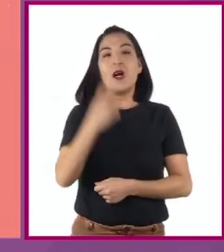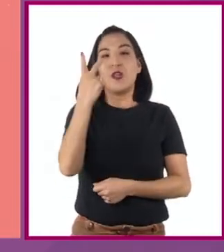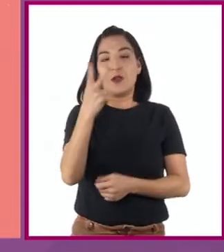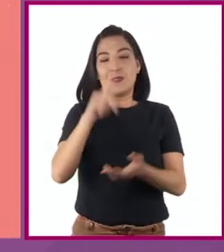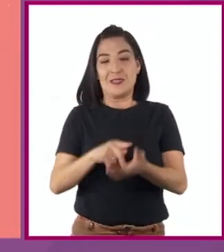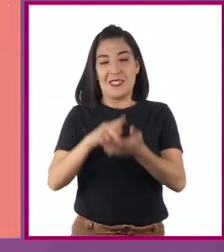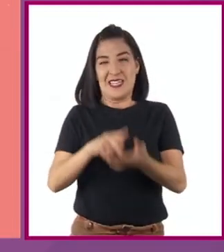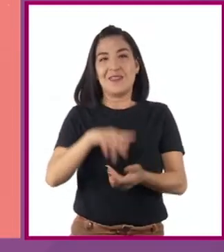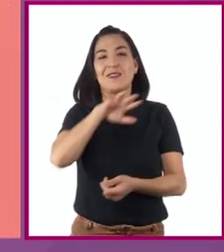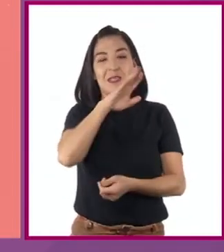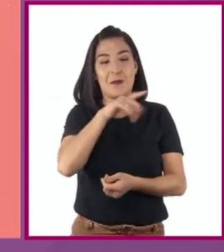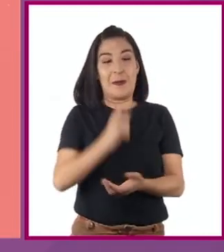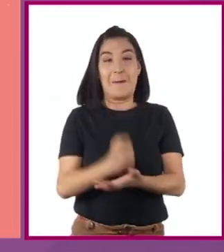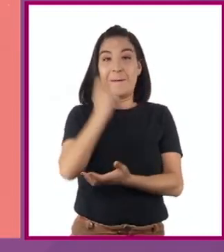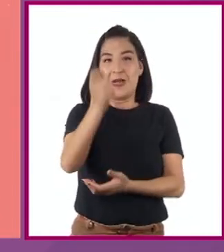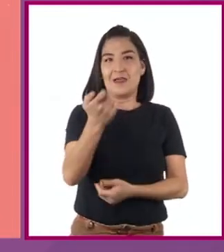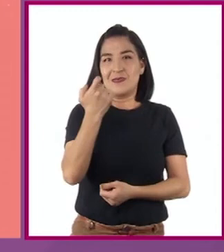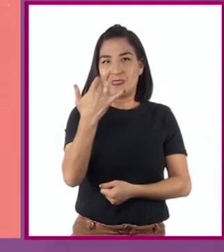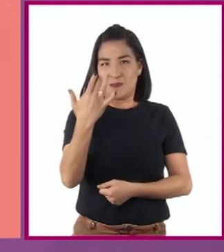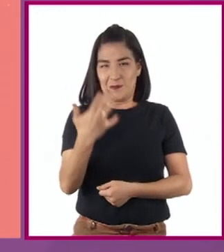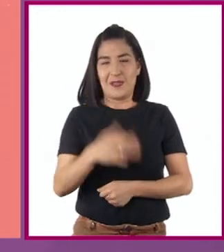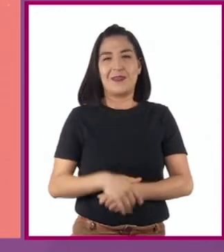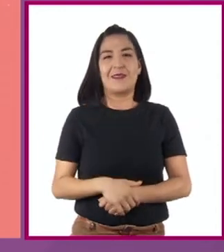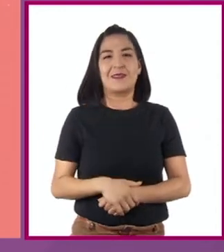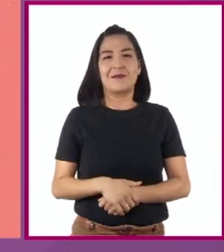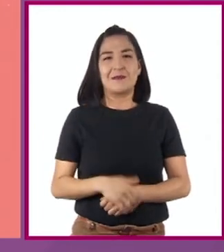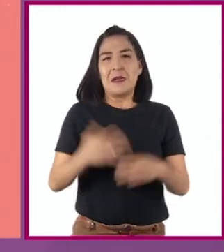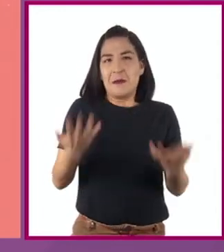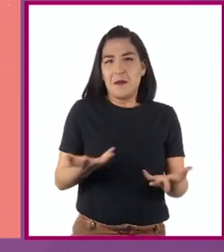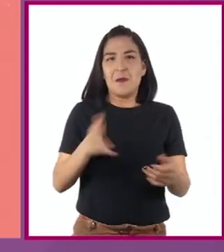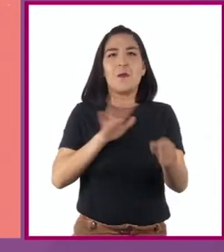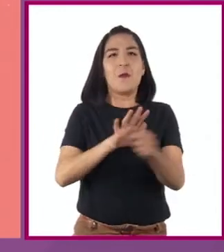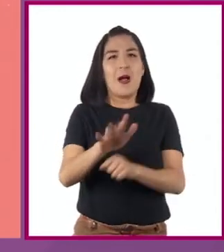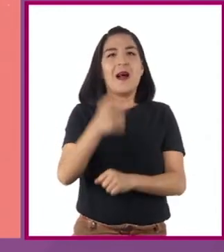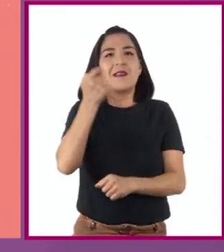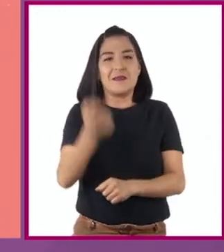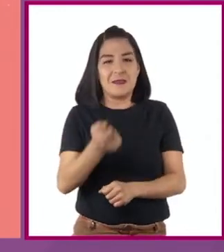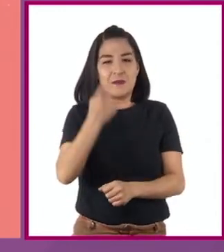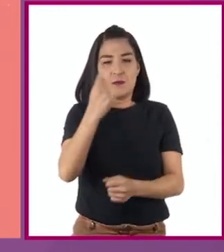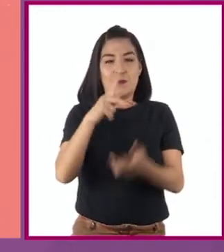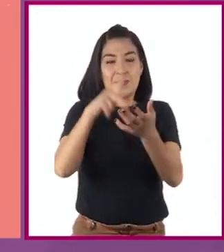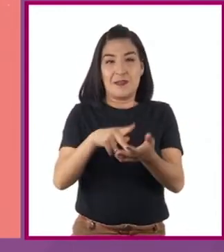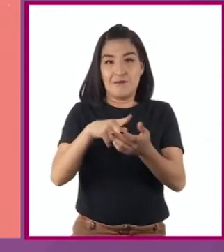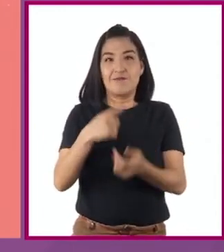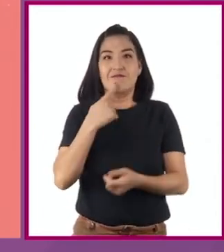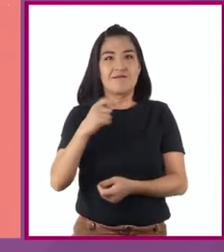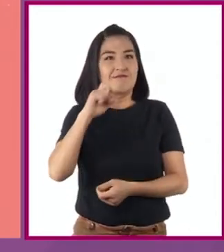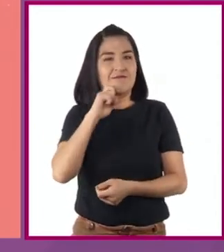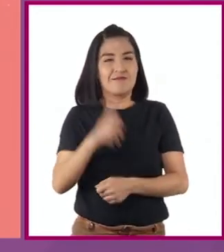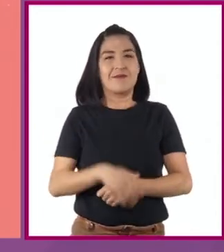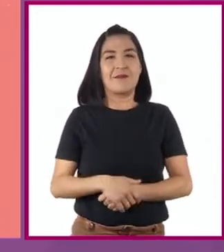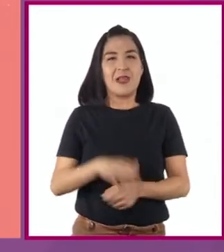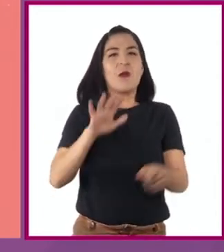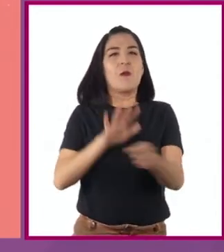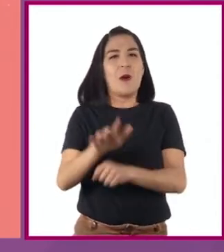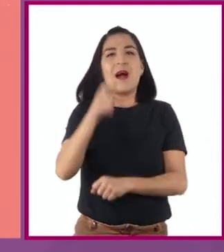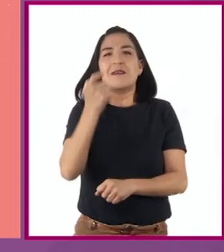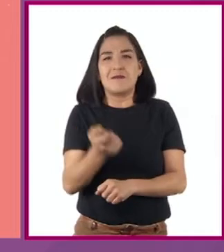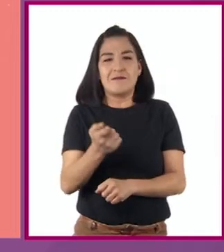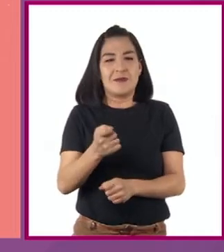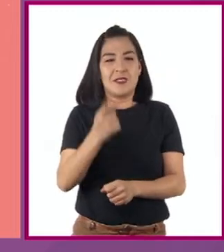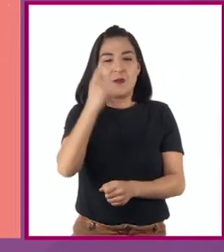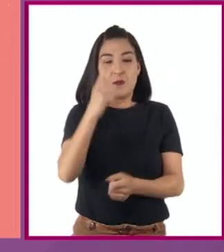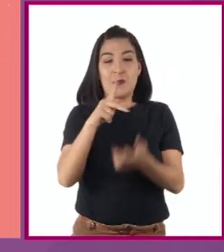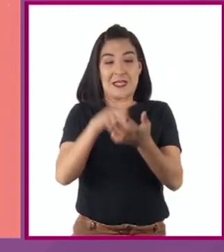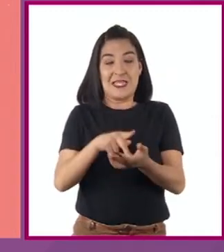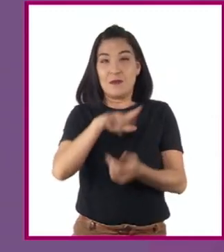y pagó 50 pesos. ¿Cuál es el precio de 1 kilogramo de tomate? ¿Cuál es el precio de 1